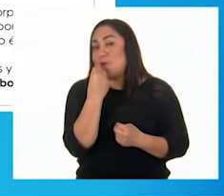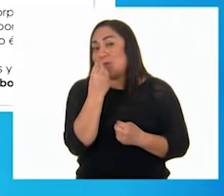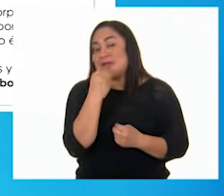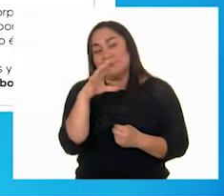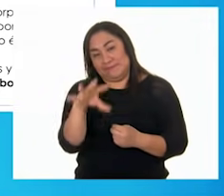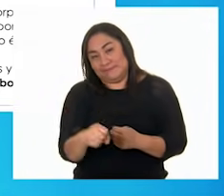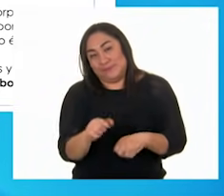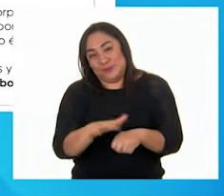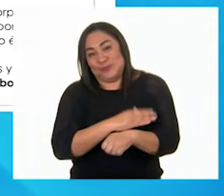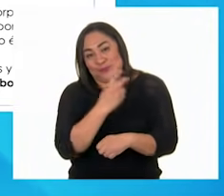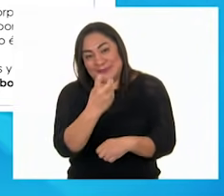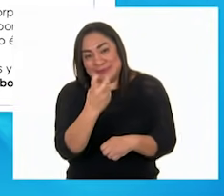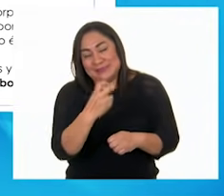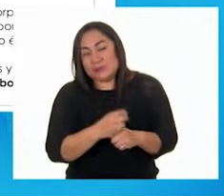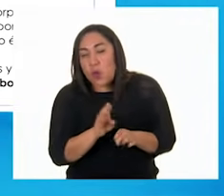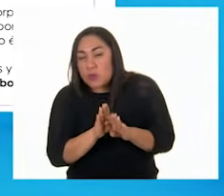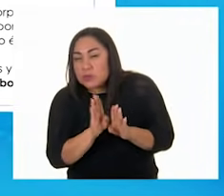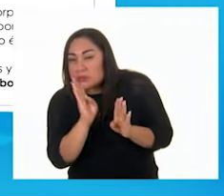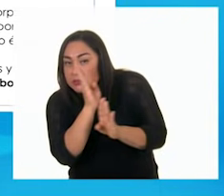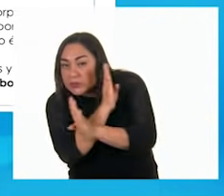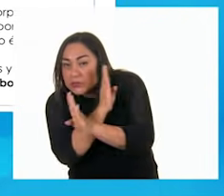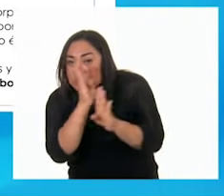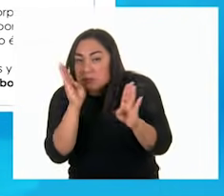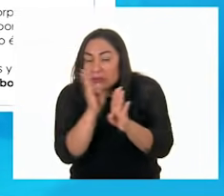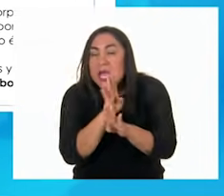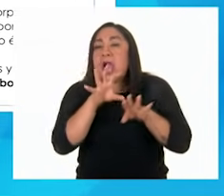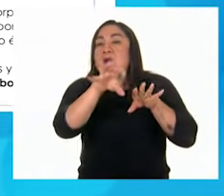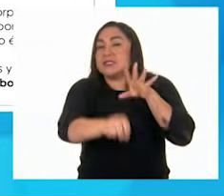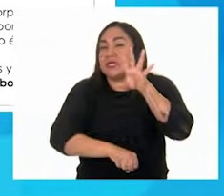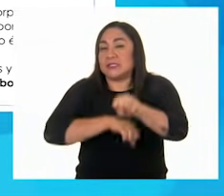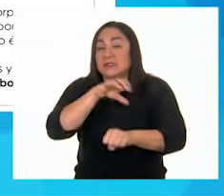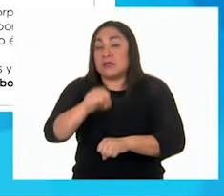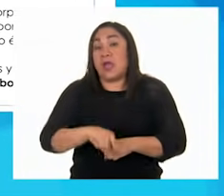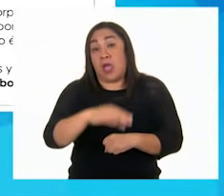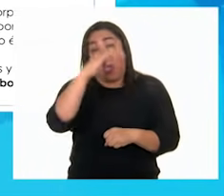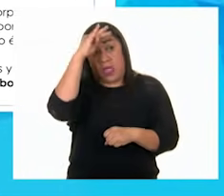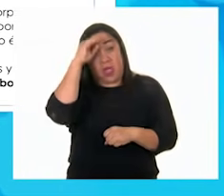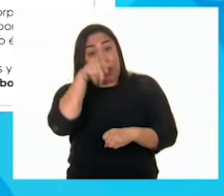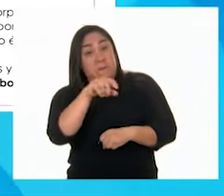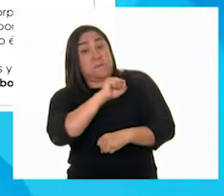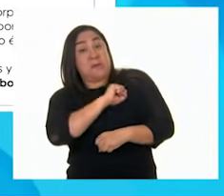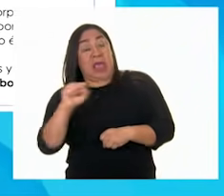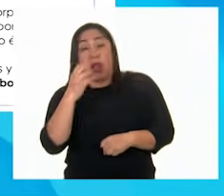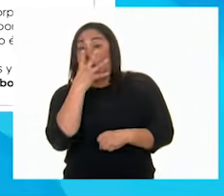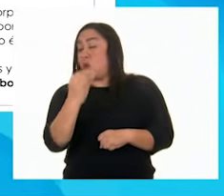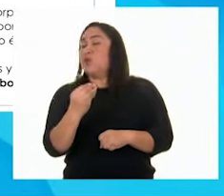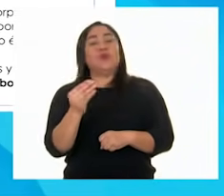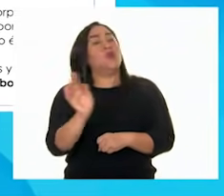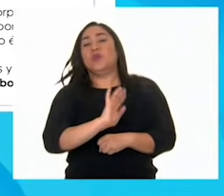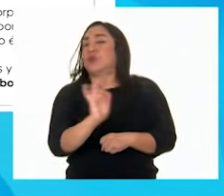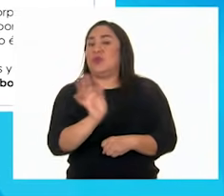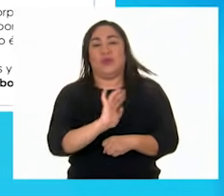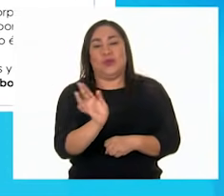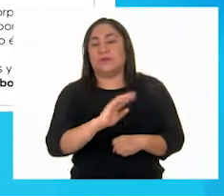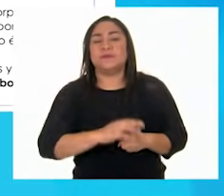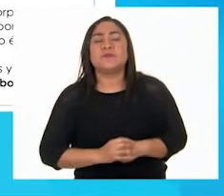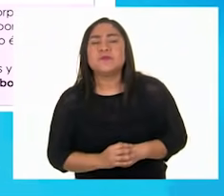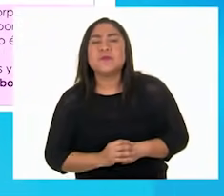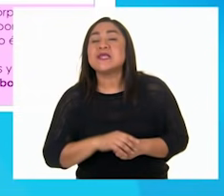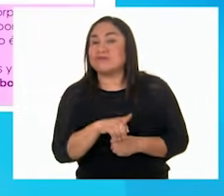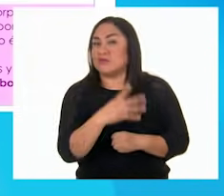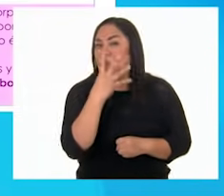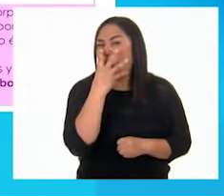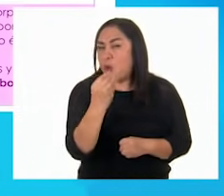tienen ahí. Claro, acechando y cazando también. Pero eso no es que sean malos. No. Muy bien. ¿Cómo es este lobo?